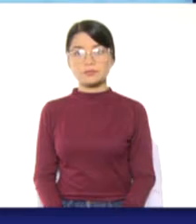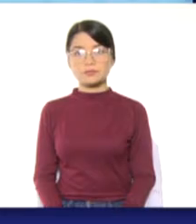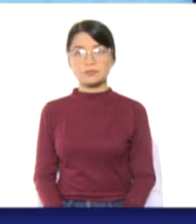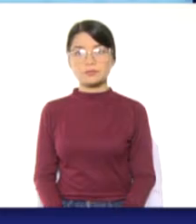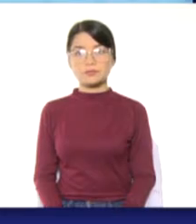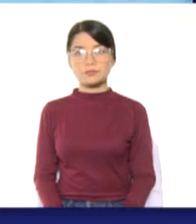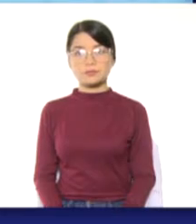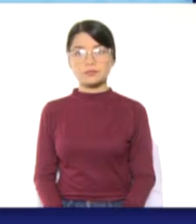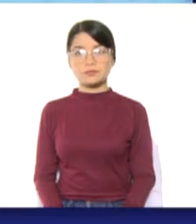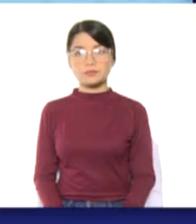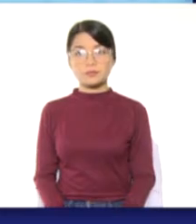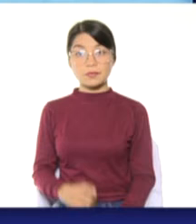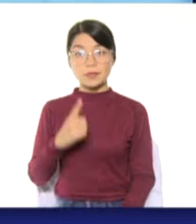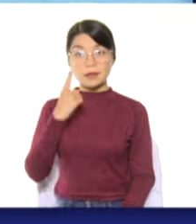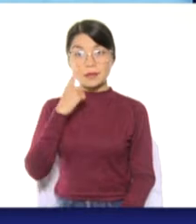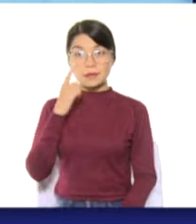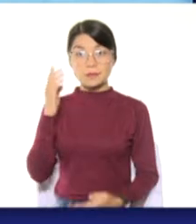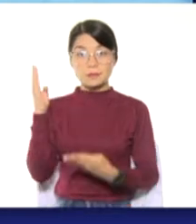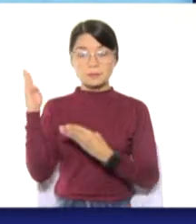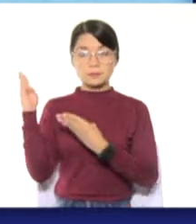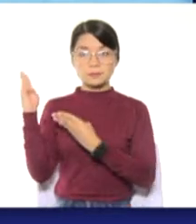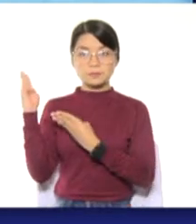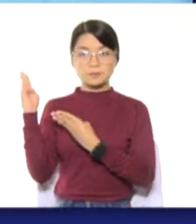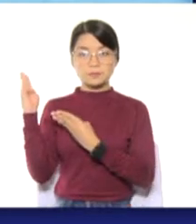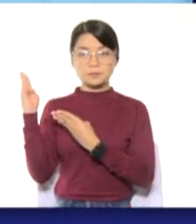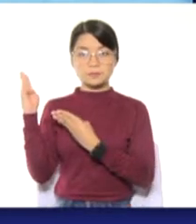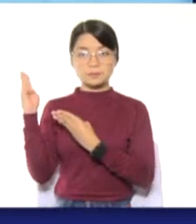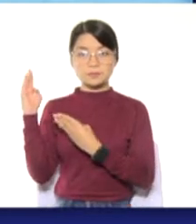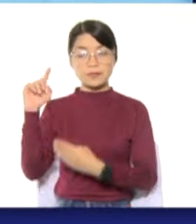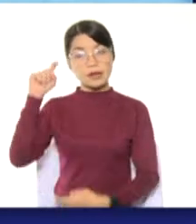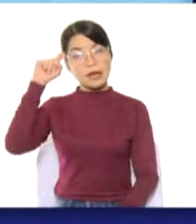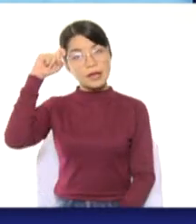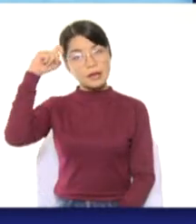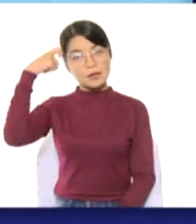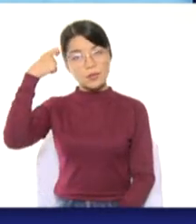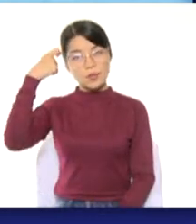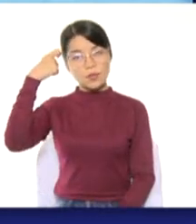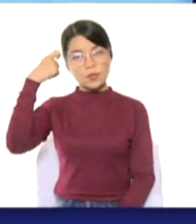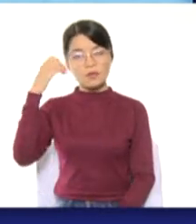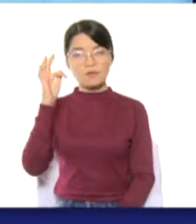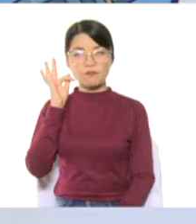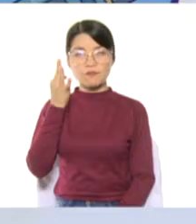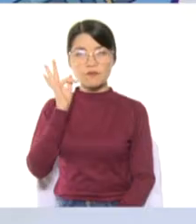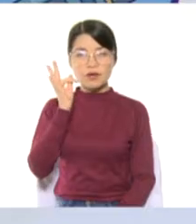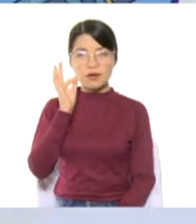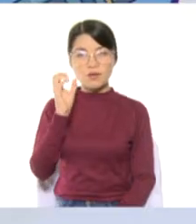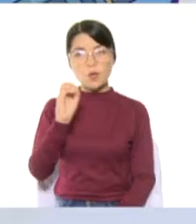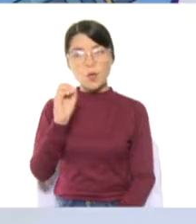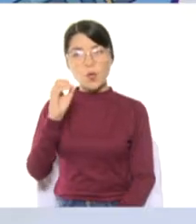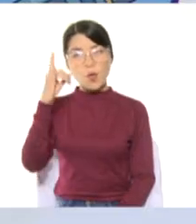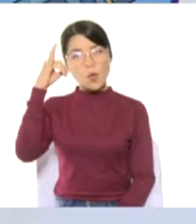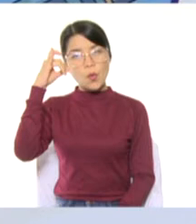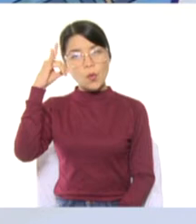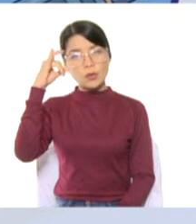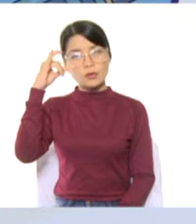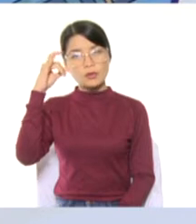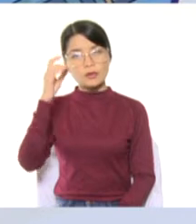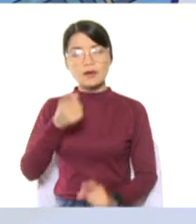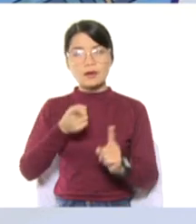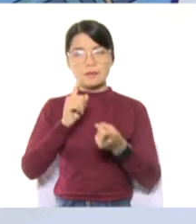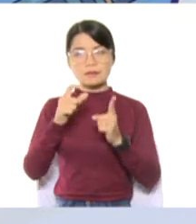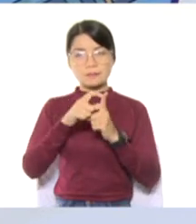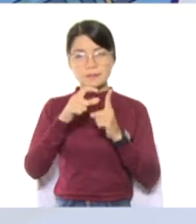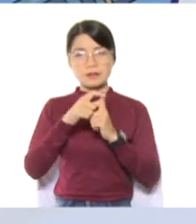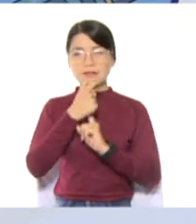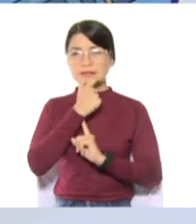ago, ¿ok? Ago. Si ustedes recuerdan sus redes sociales, más que todo, a veces de pronto ustedes ven 5 minutes ago,